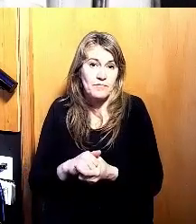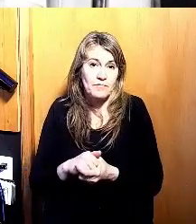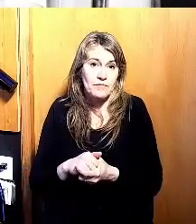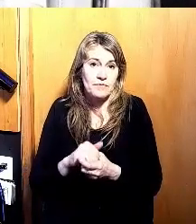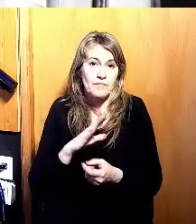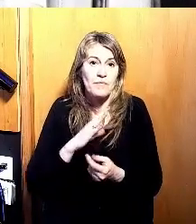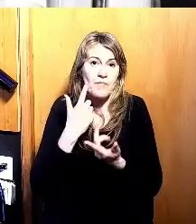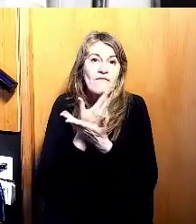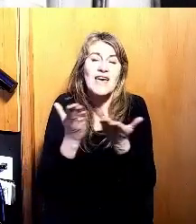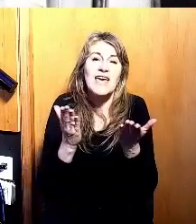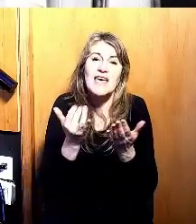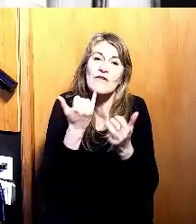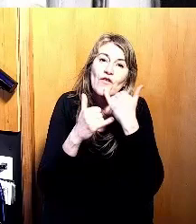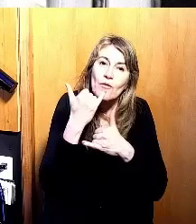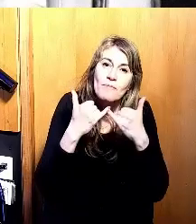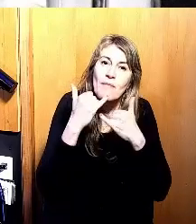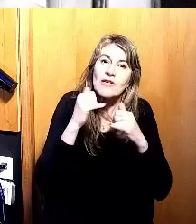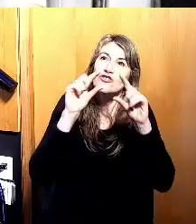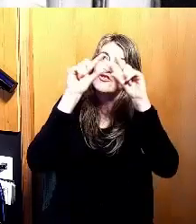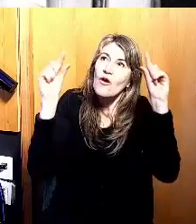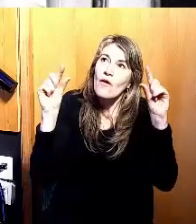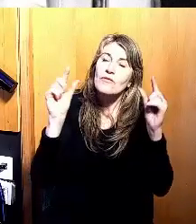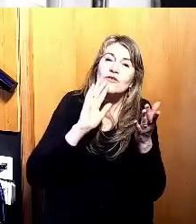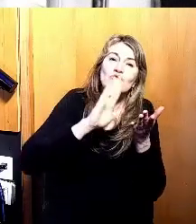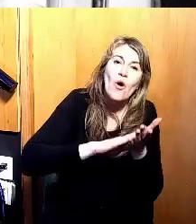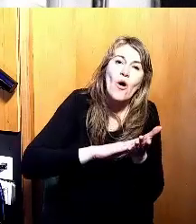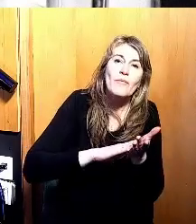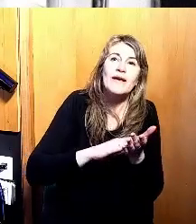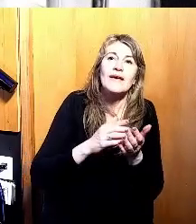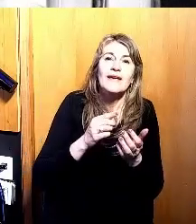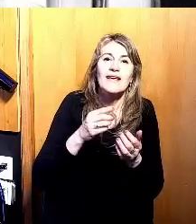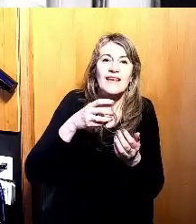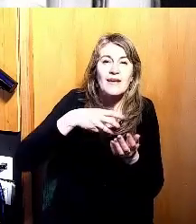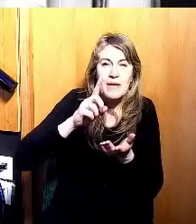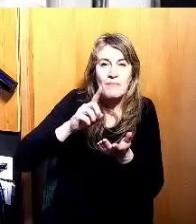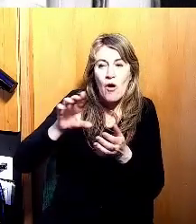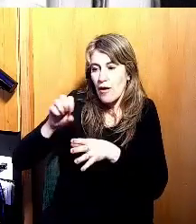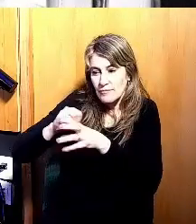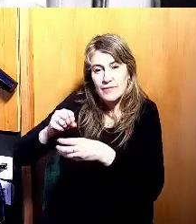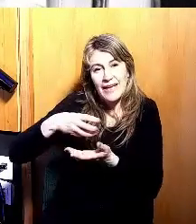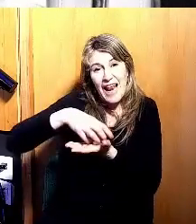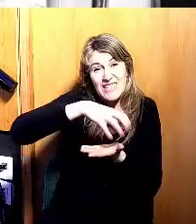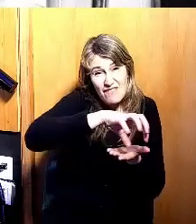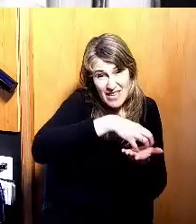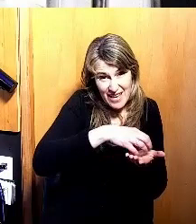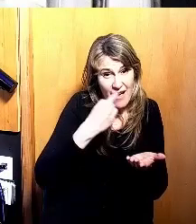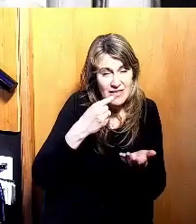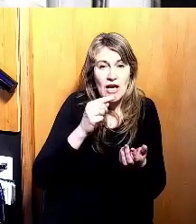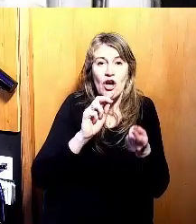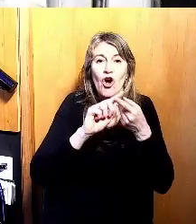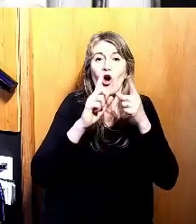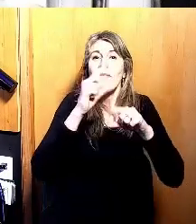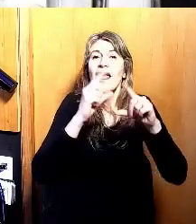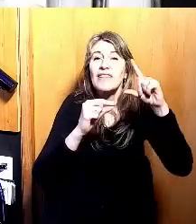Se muestra la información relacionada con lo que levantan, con lo que clasifican las cooperativas,